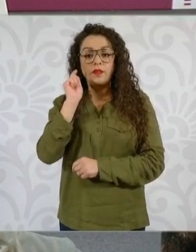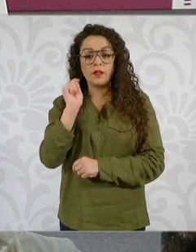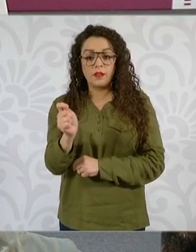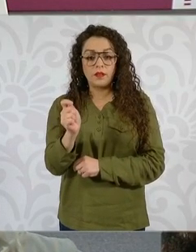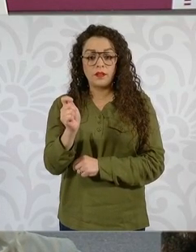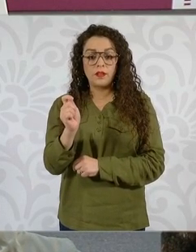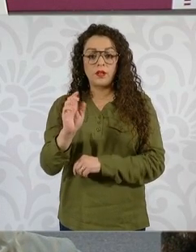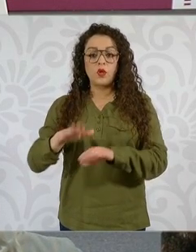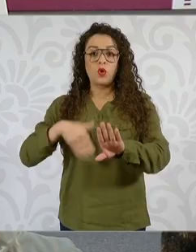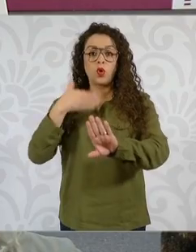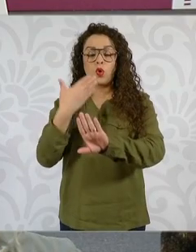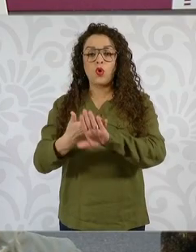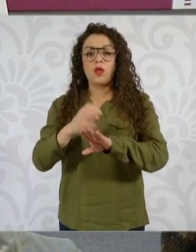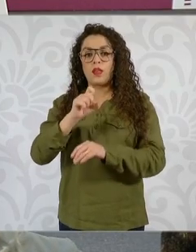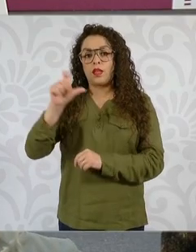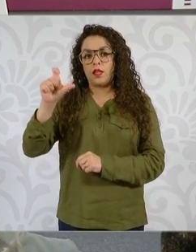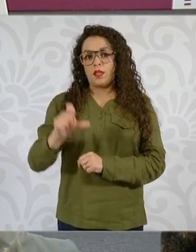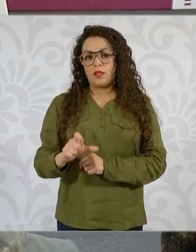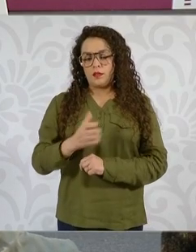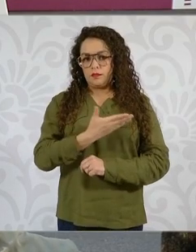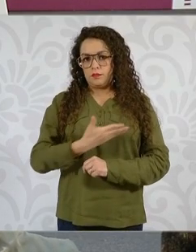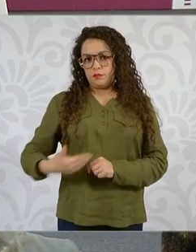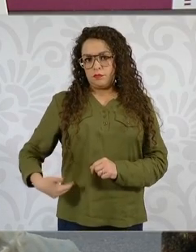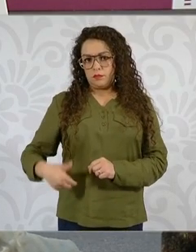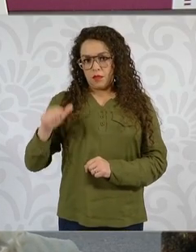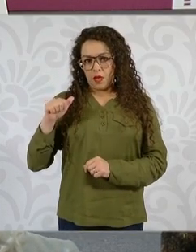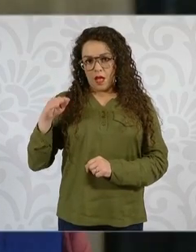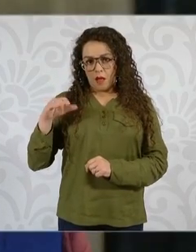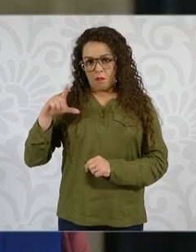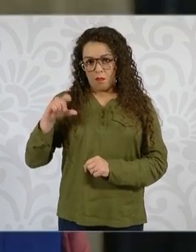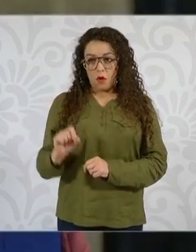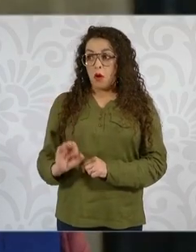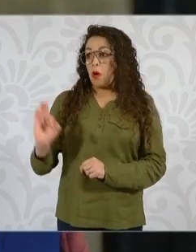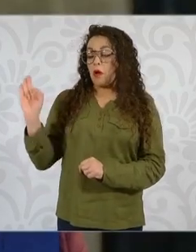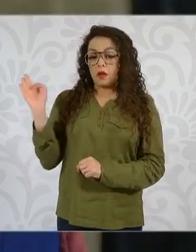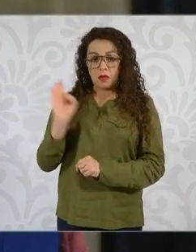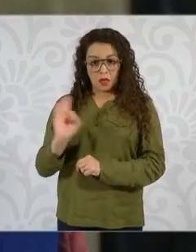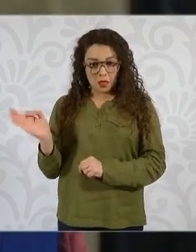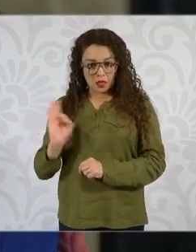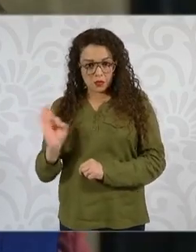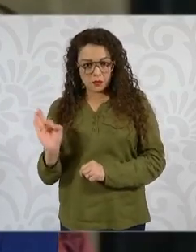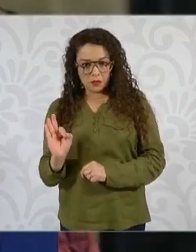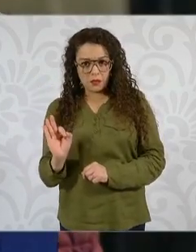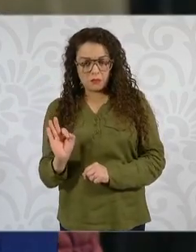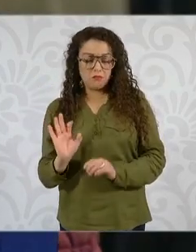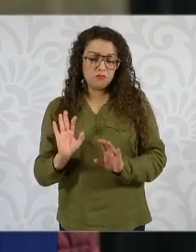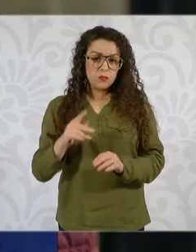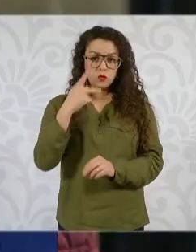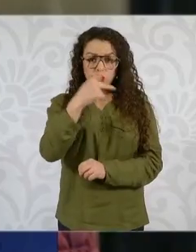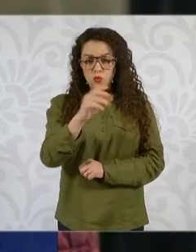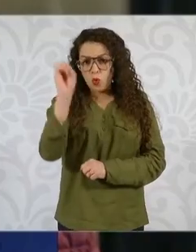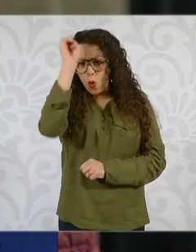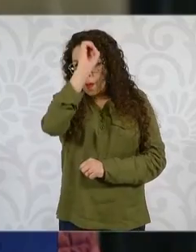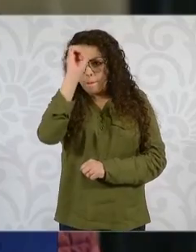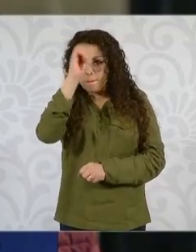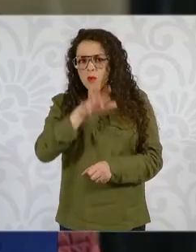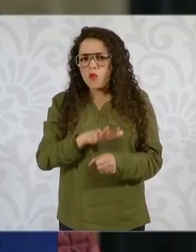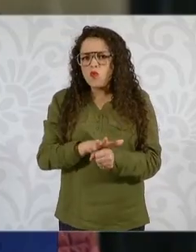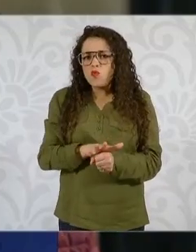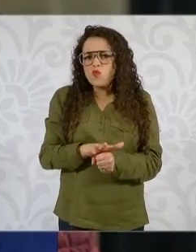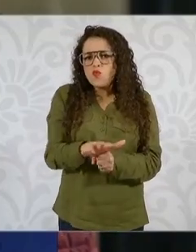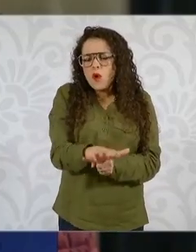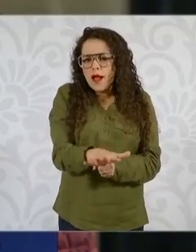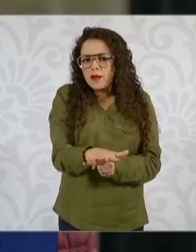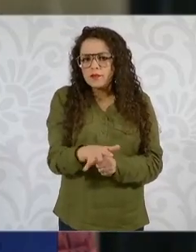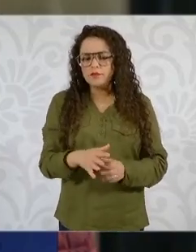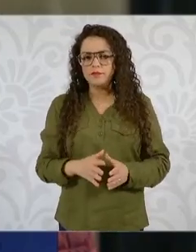presidente contra el expresidente Andrés Manuel López Obrador ¿cuál sería su opinión en este en